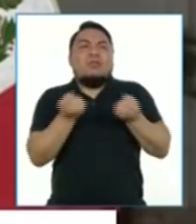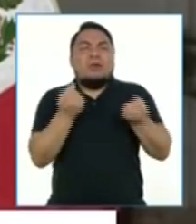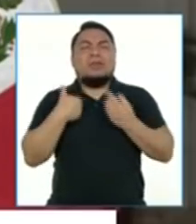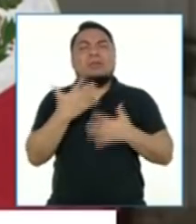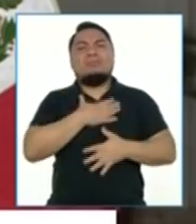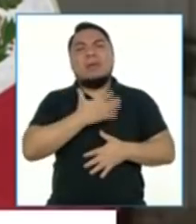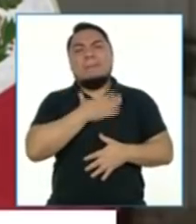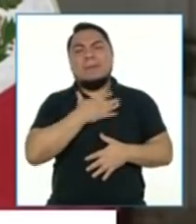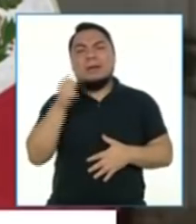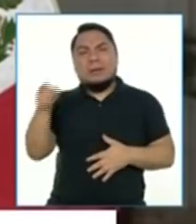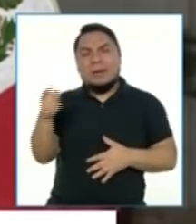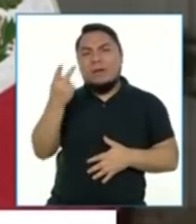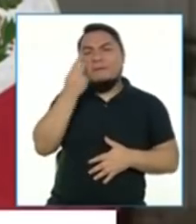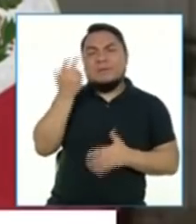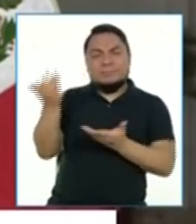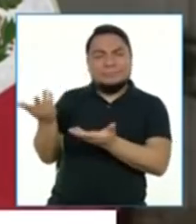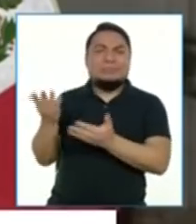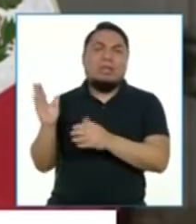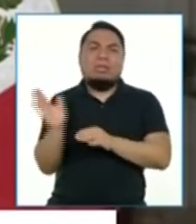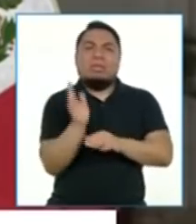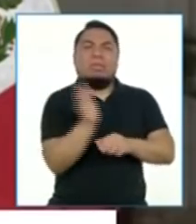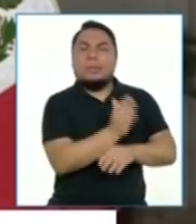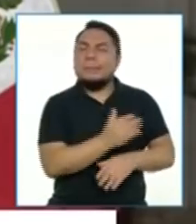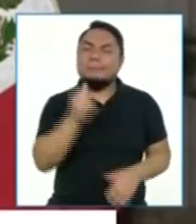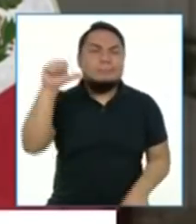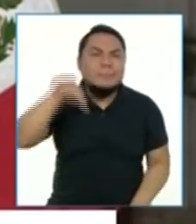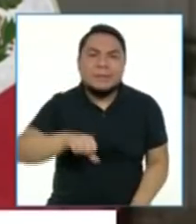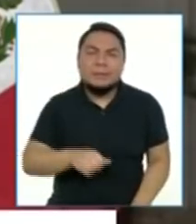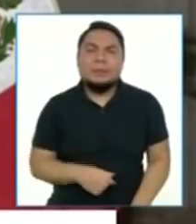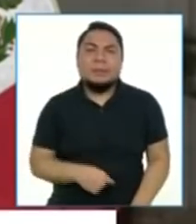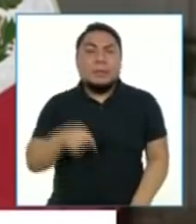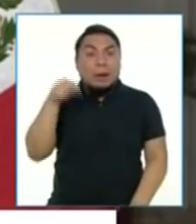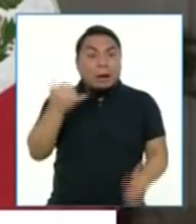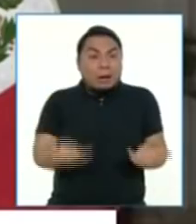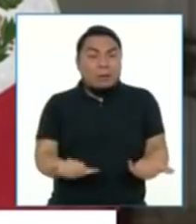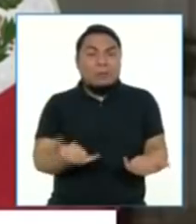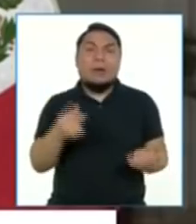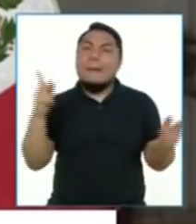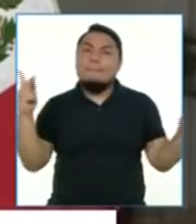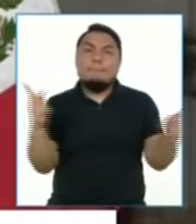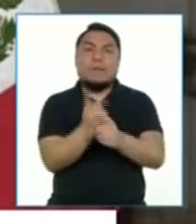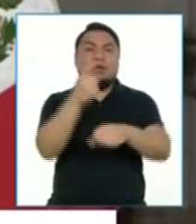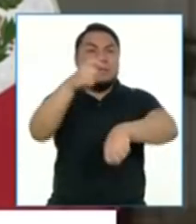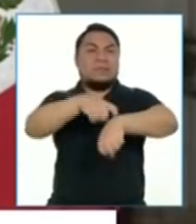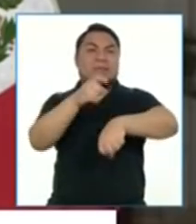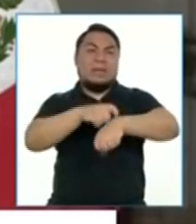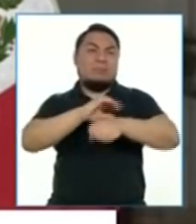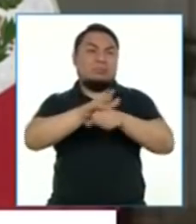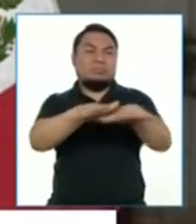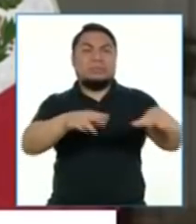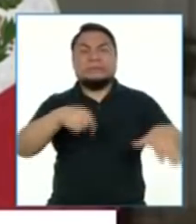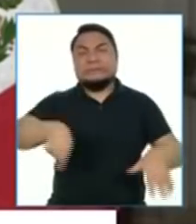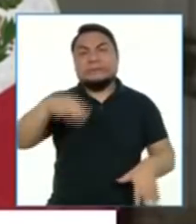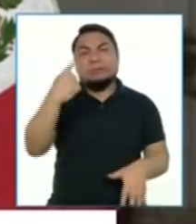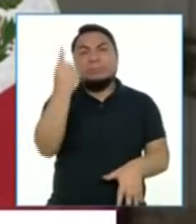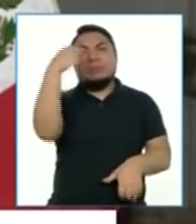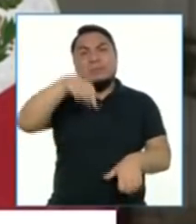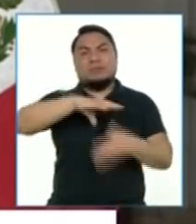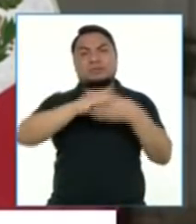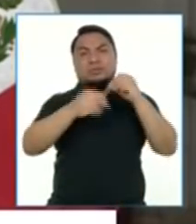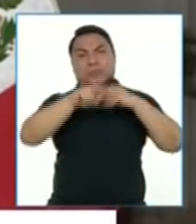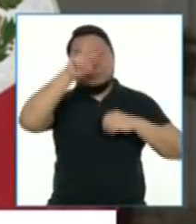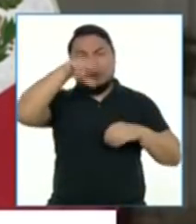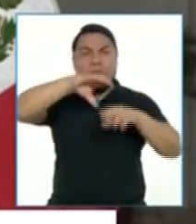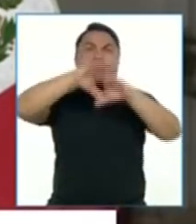y el viernes les toca ir no tienen esa potestad podrá definir o no pero hay una